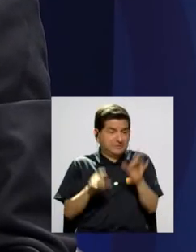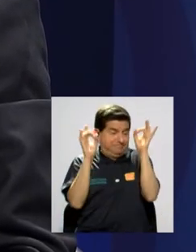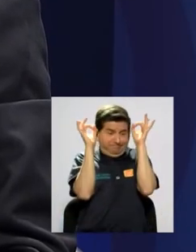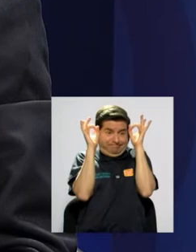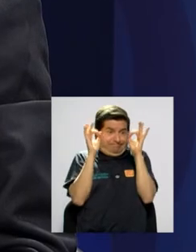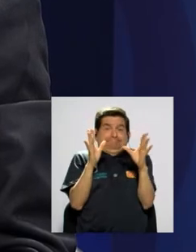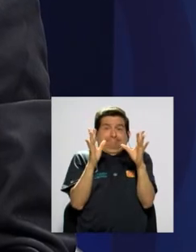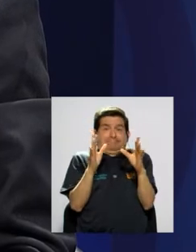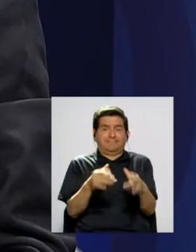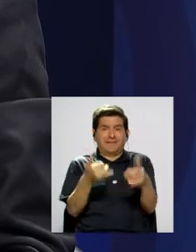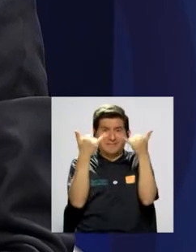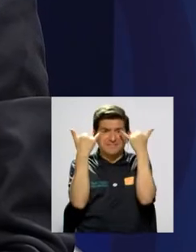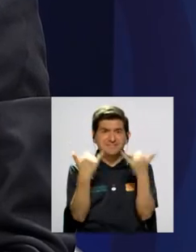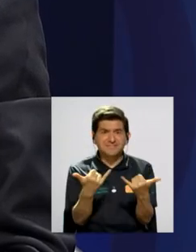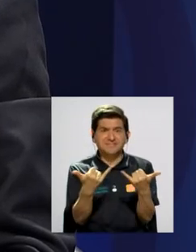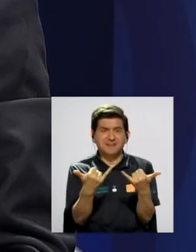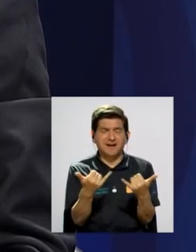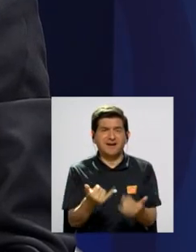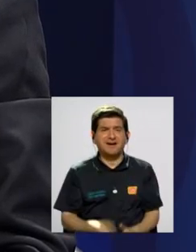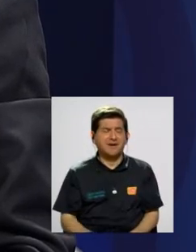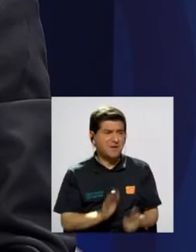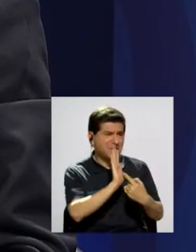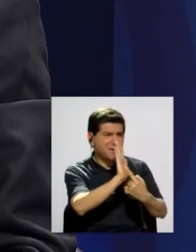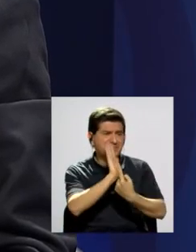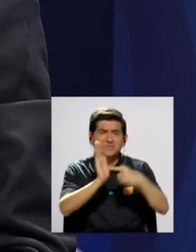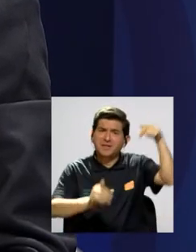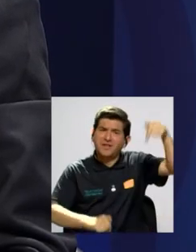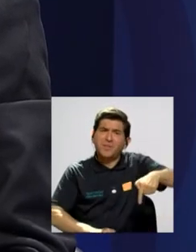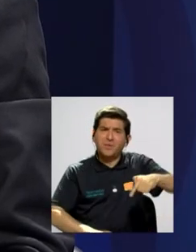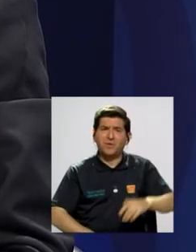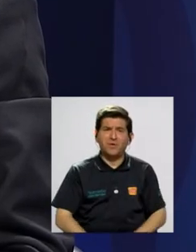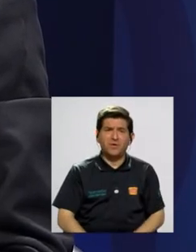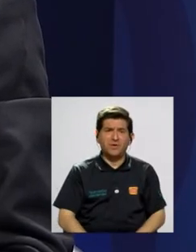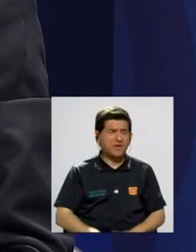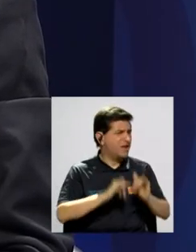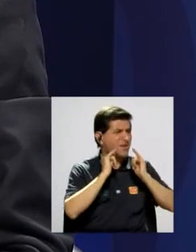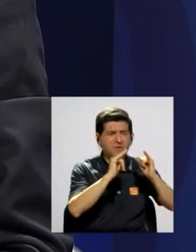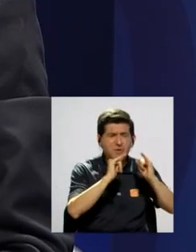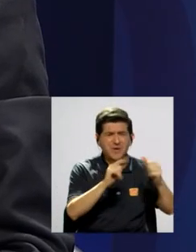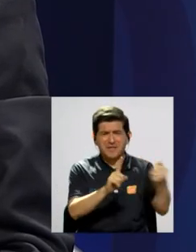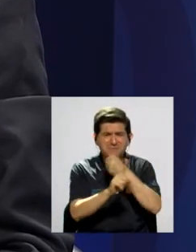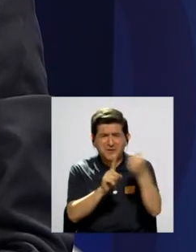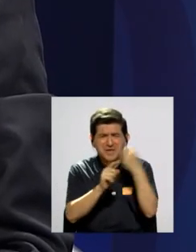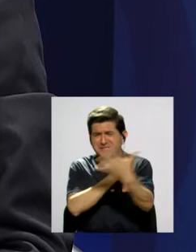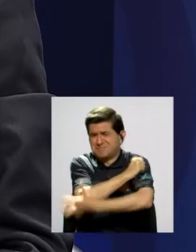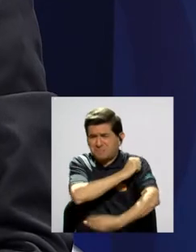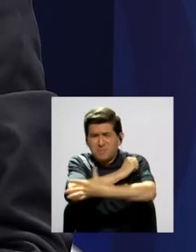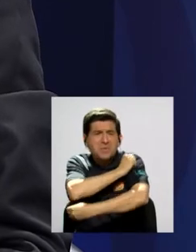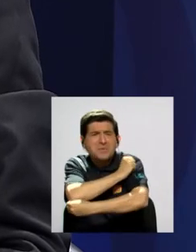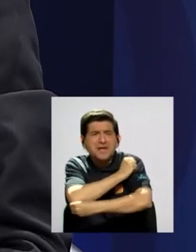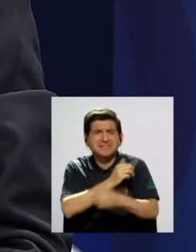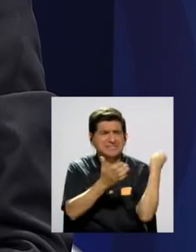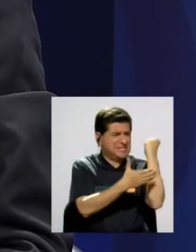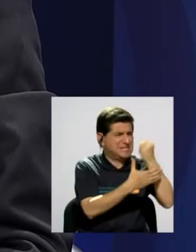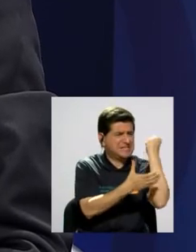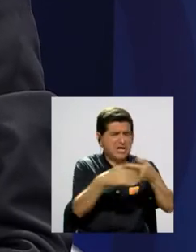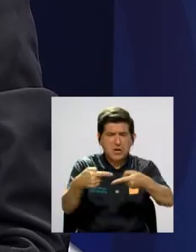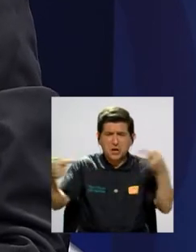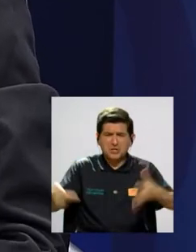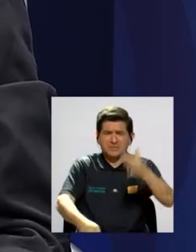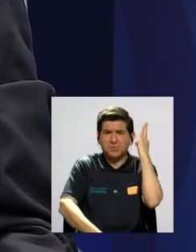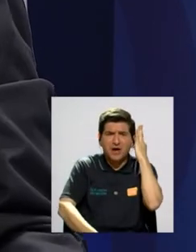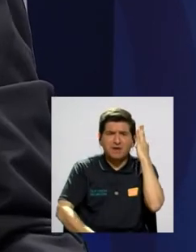dramáticas como las que hemos venido caracterizando hoy. El tema de la desigualdad, la violencia, la pobreza, asesinatos contra las